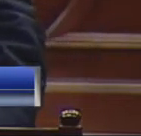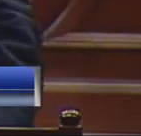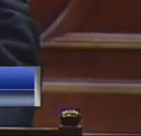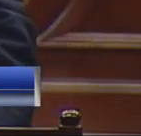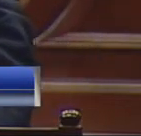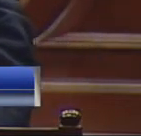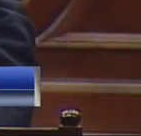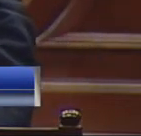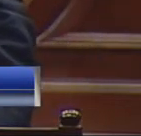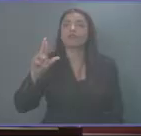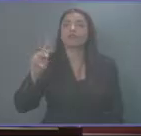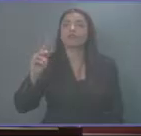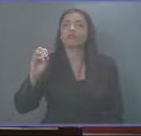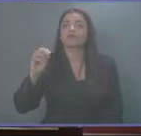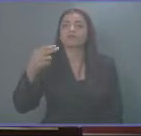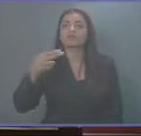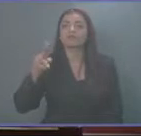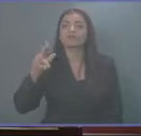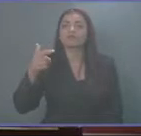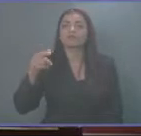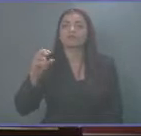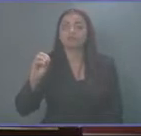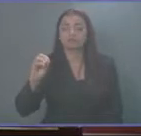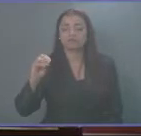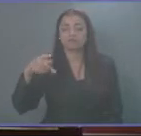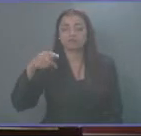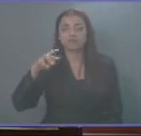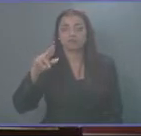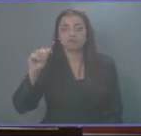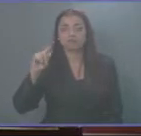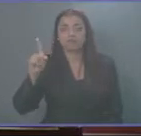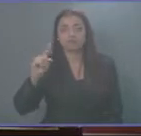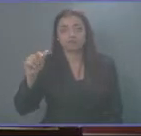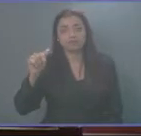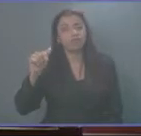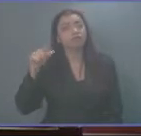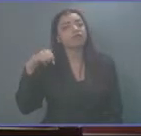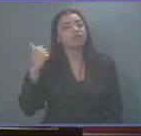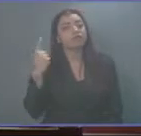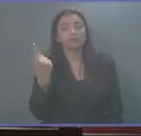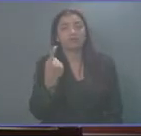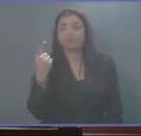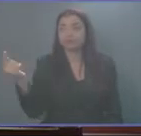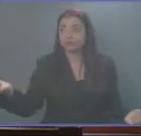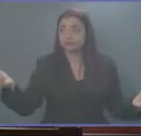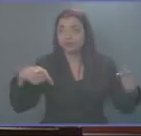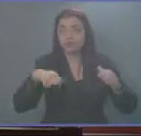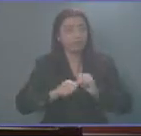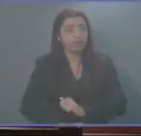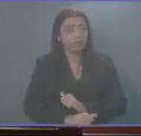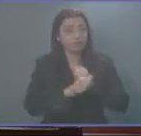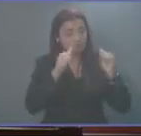Roberto Hugo y demás personas que nos acompañan esta mañana.